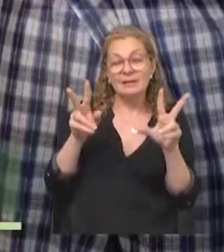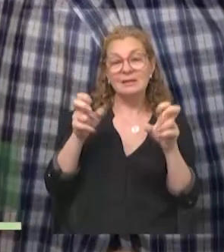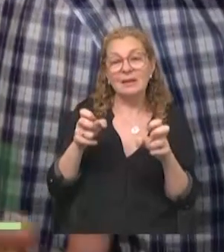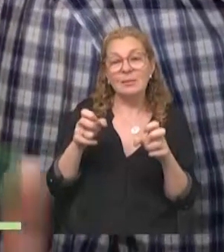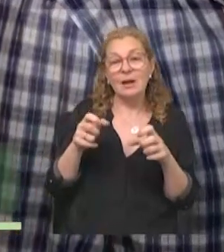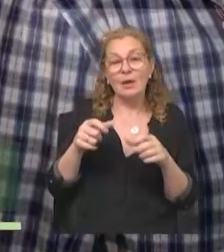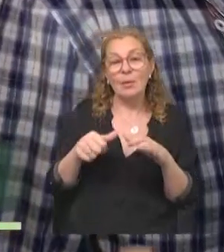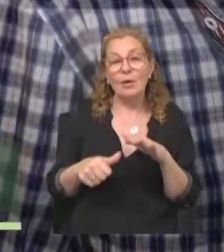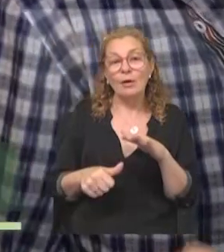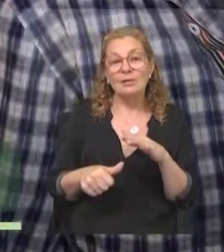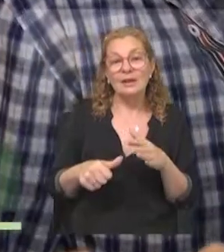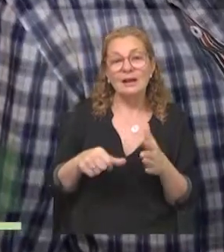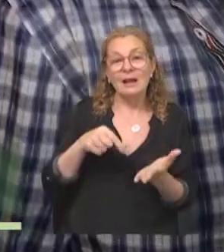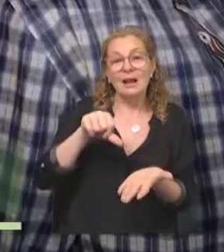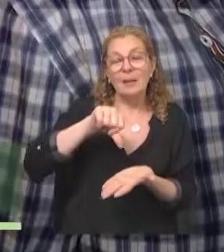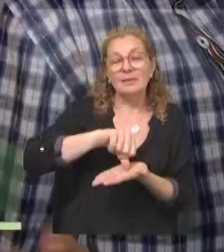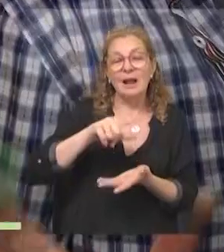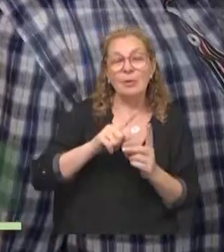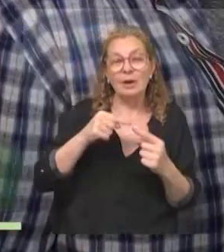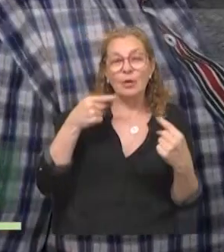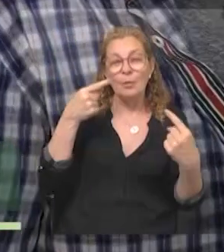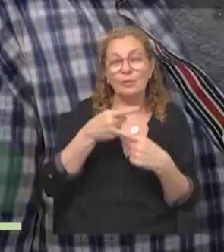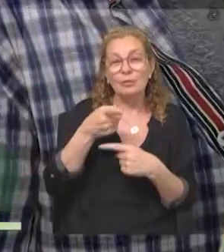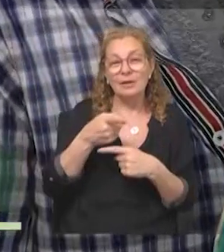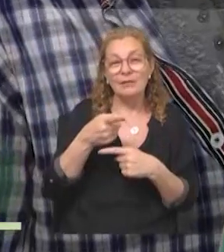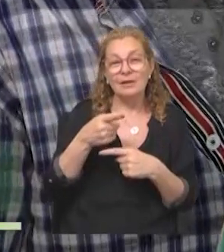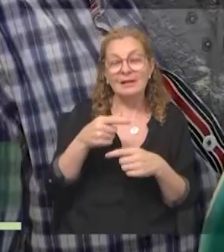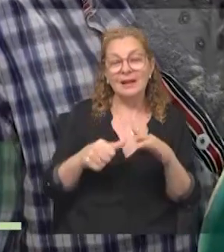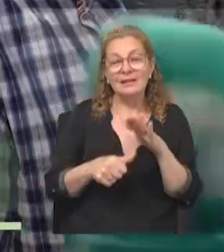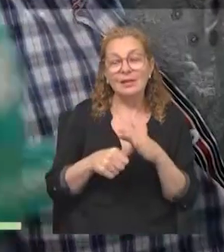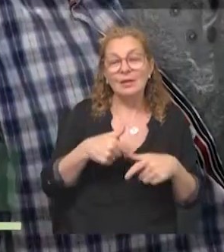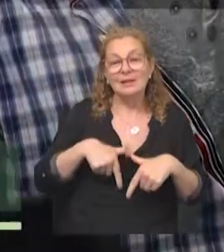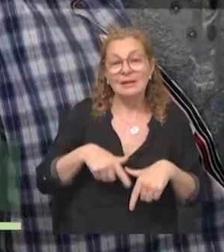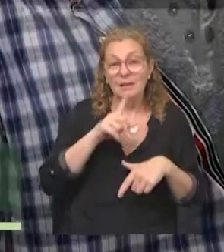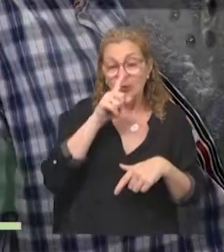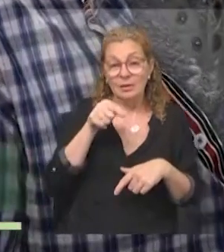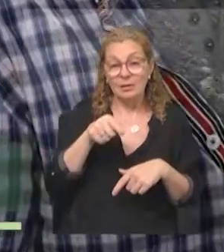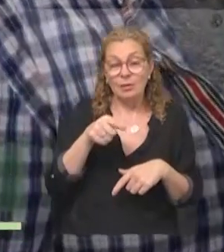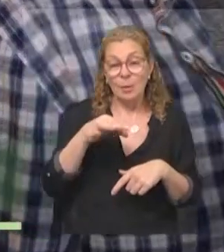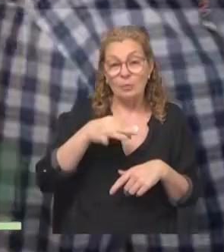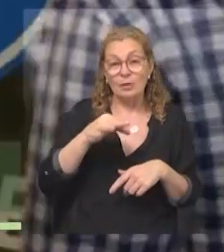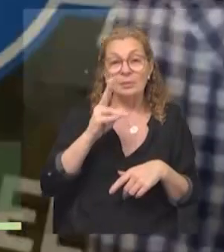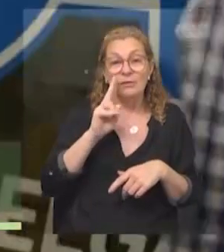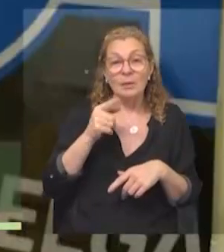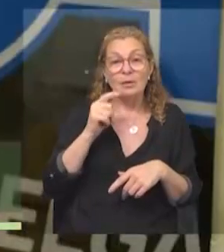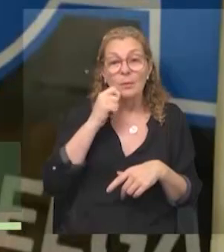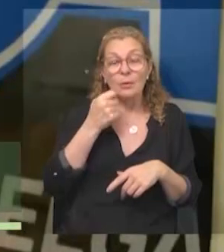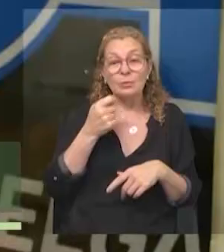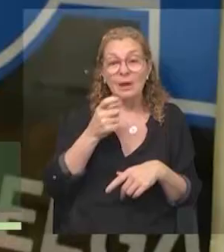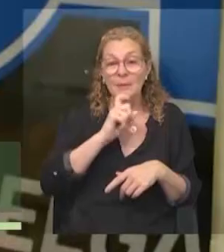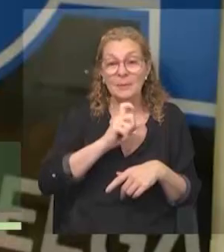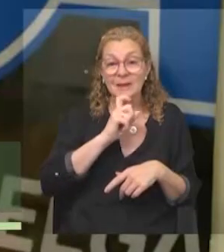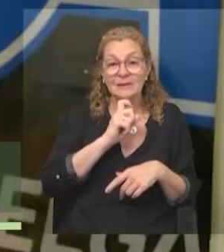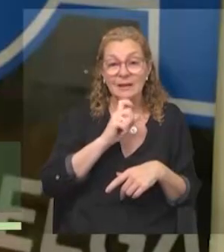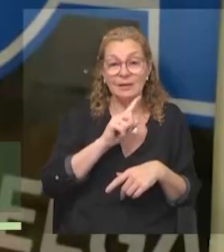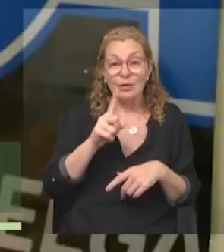índole capitalina sobre todo al algunas quejas esto porque usted va a ser candidato a la indeendencia de Montevideo oportunamente se verá a mí no me gusta que me mientan